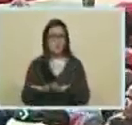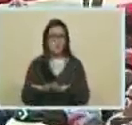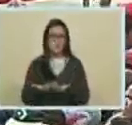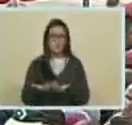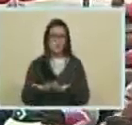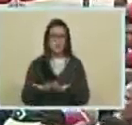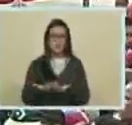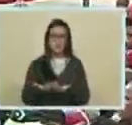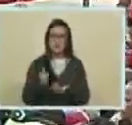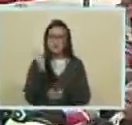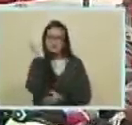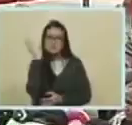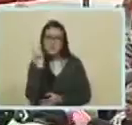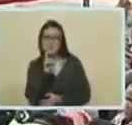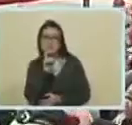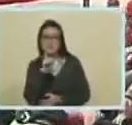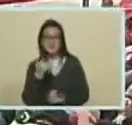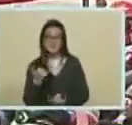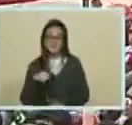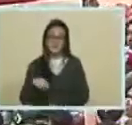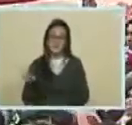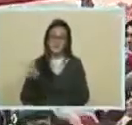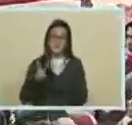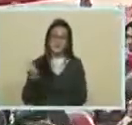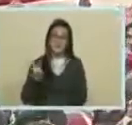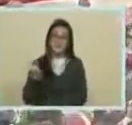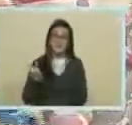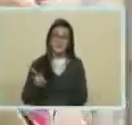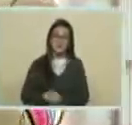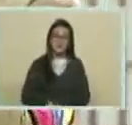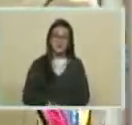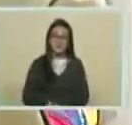revolución nació en Venezuela.